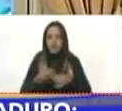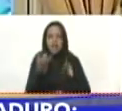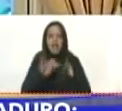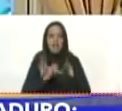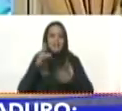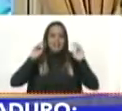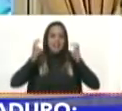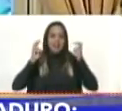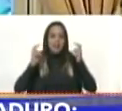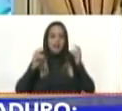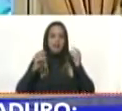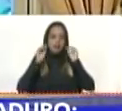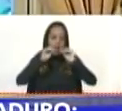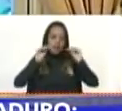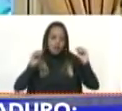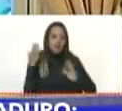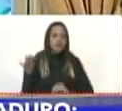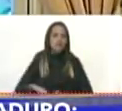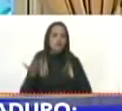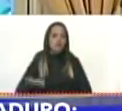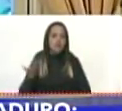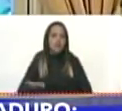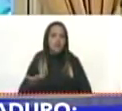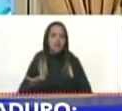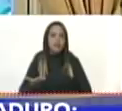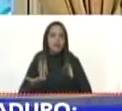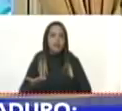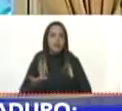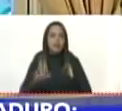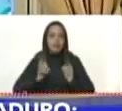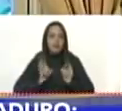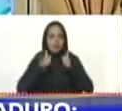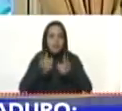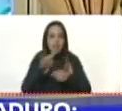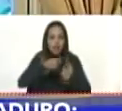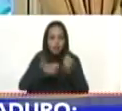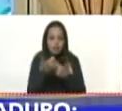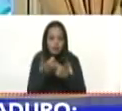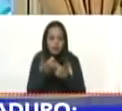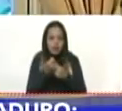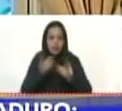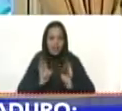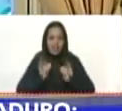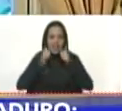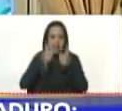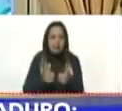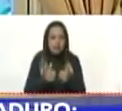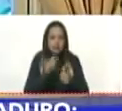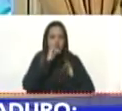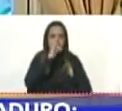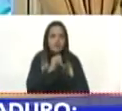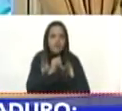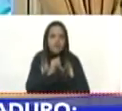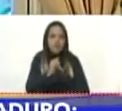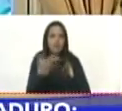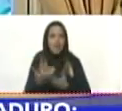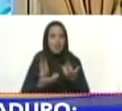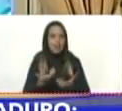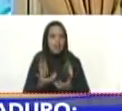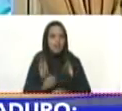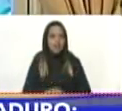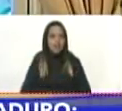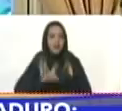temas, de anuncios muy importantes para la activación de la economía. Arranco con esos anuncios, calientico.